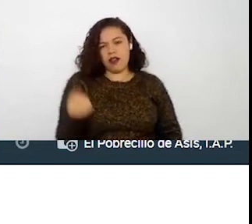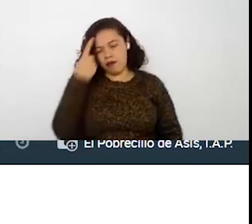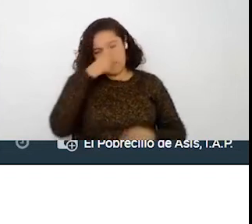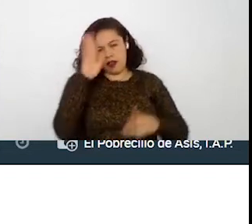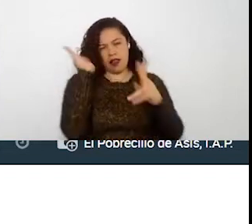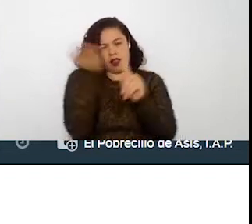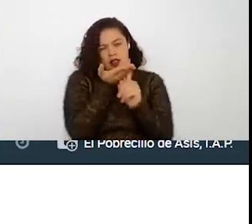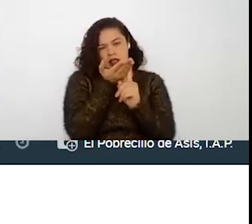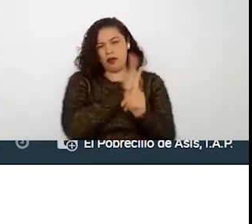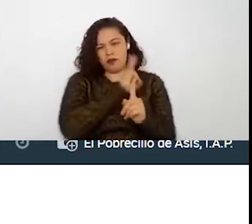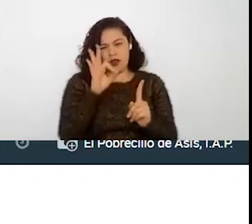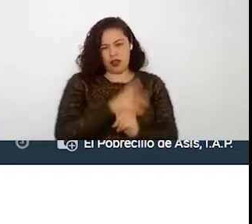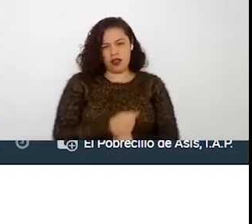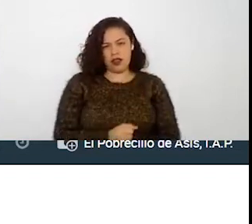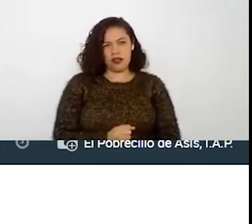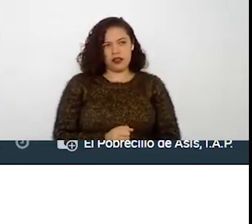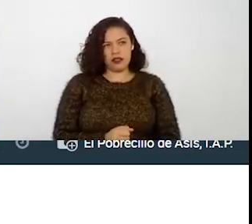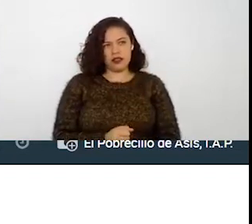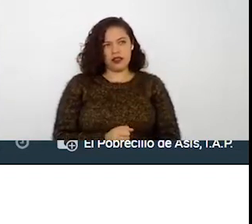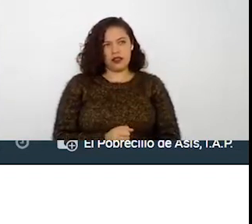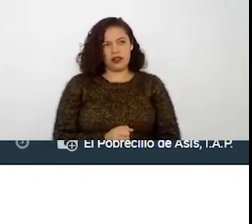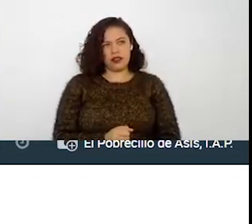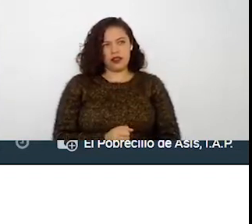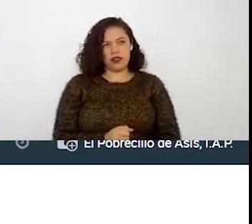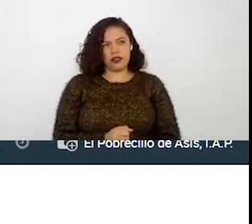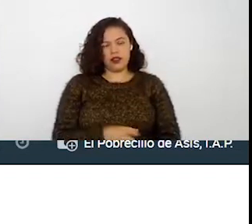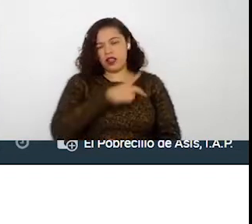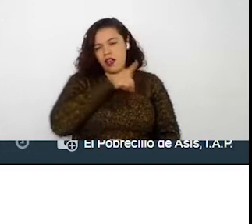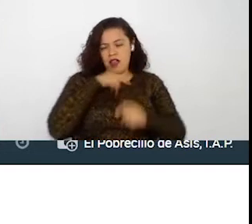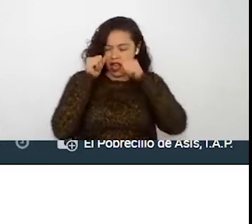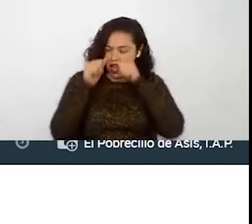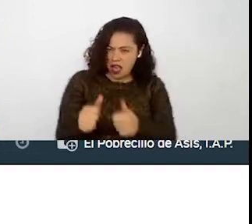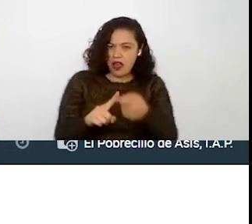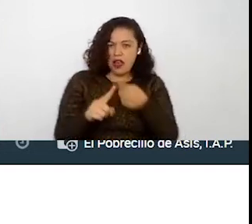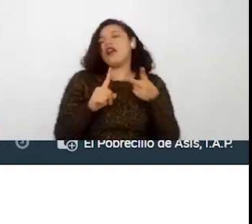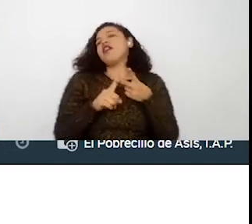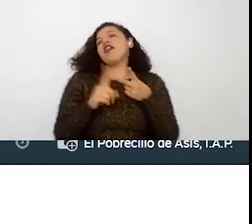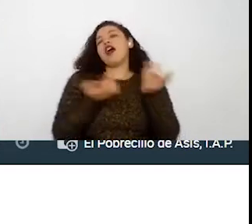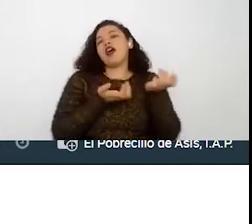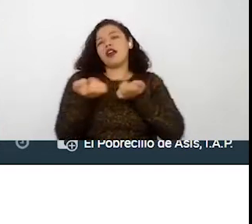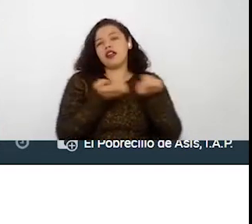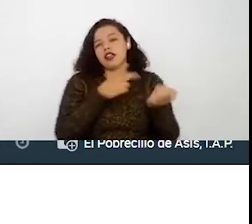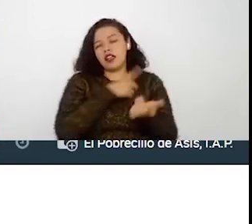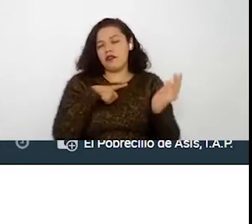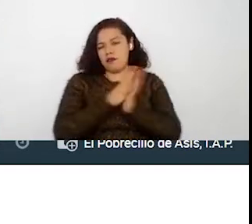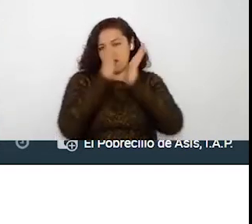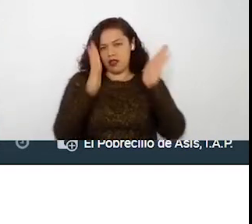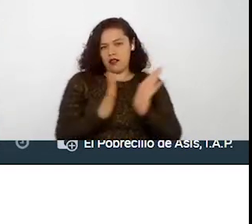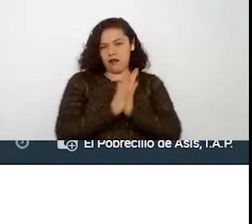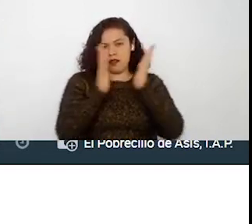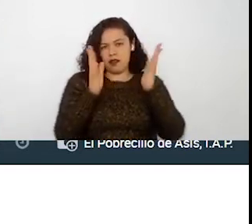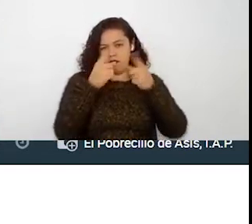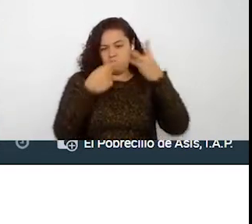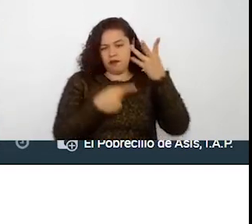no de Que bueno hay que poner cierta tensión si se hace algún ejercicio hay que participar etcétera